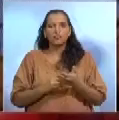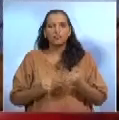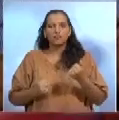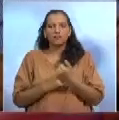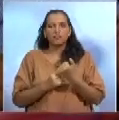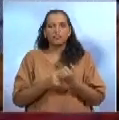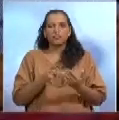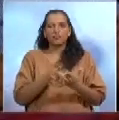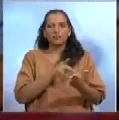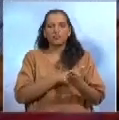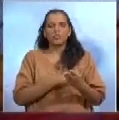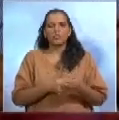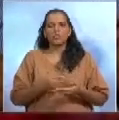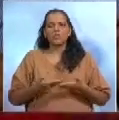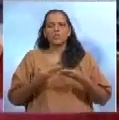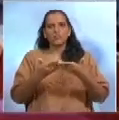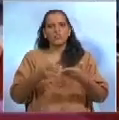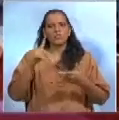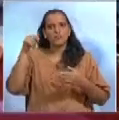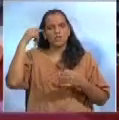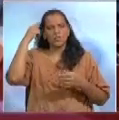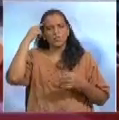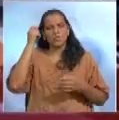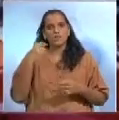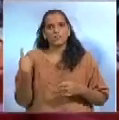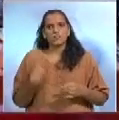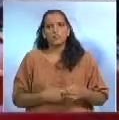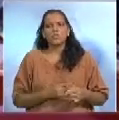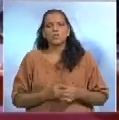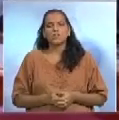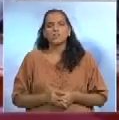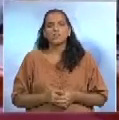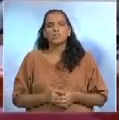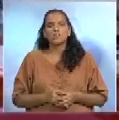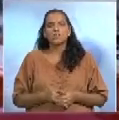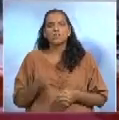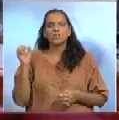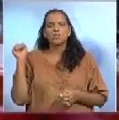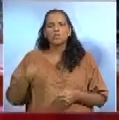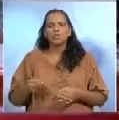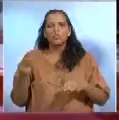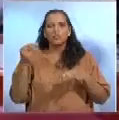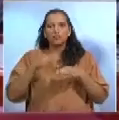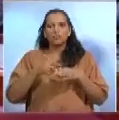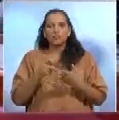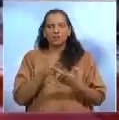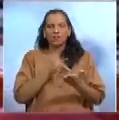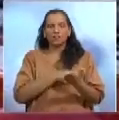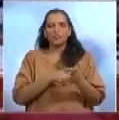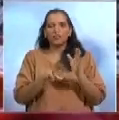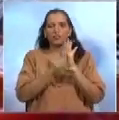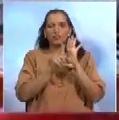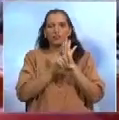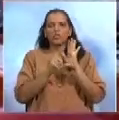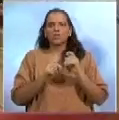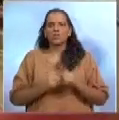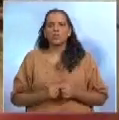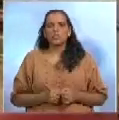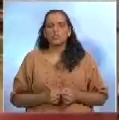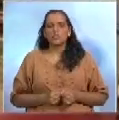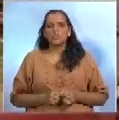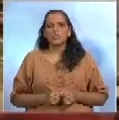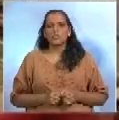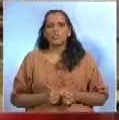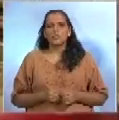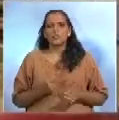que presentaron al presidente de la República en Manabí y de esa forma poder ser incluidos en el proyecto de ley económica y solidario.